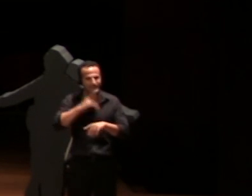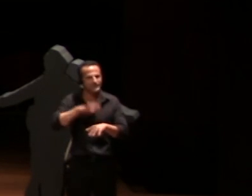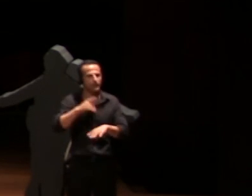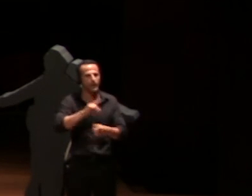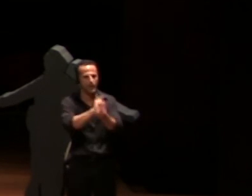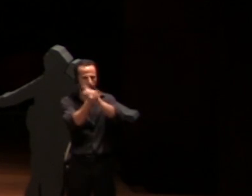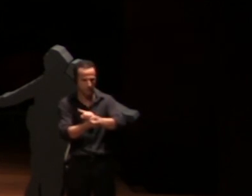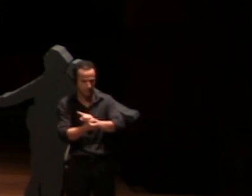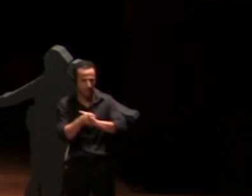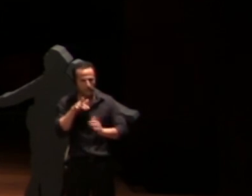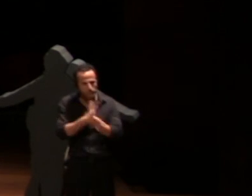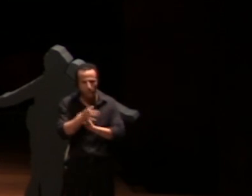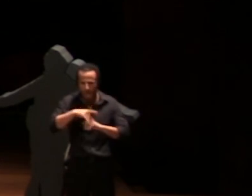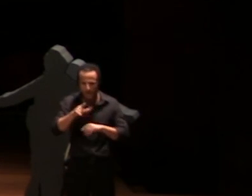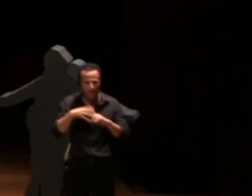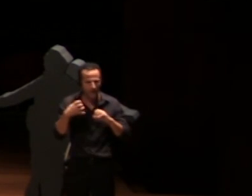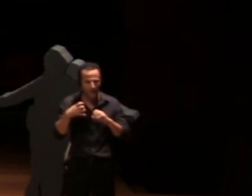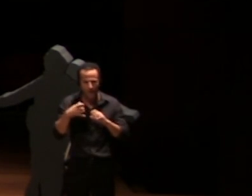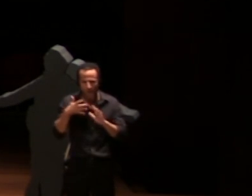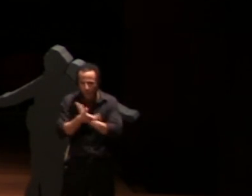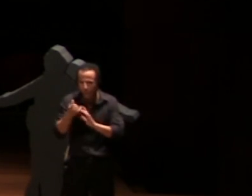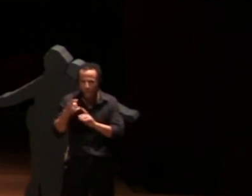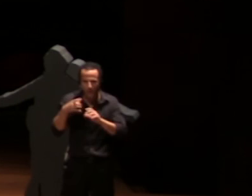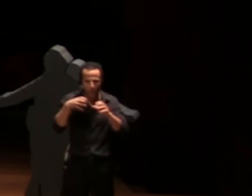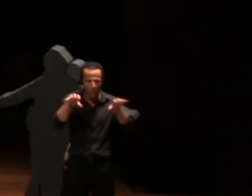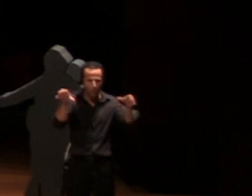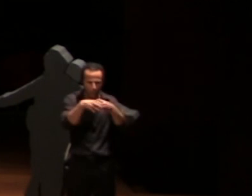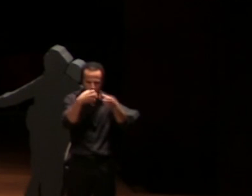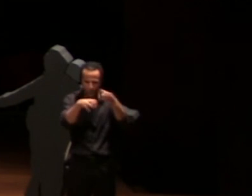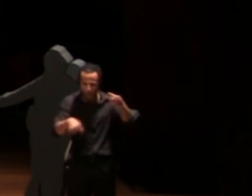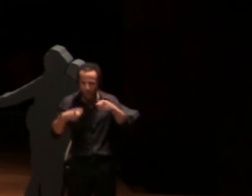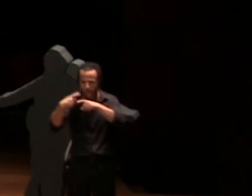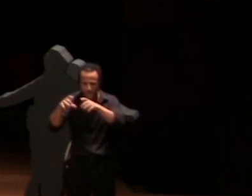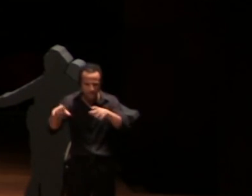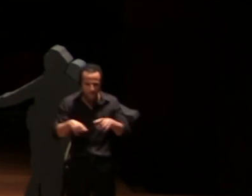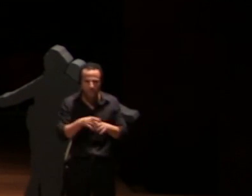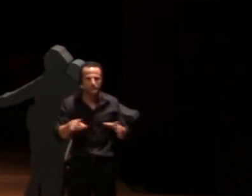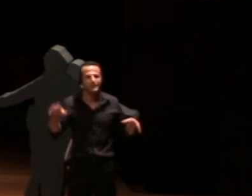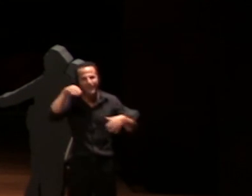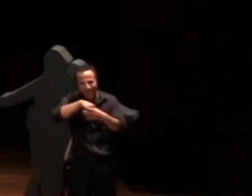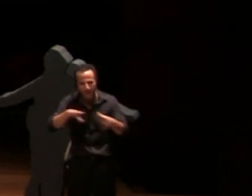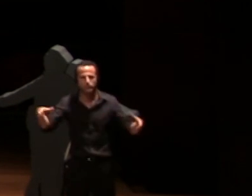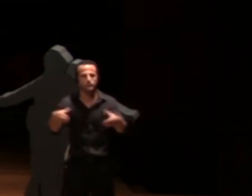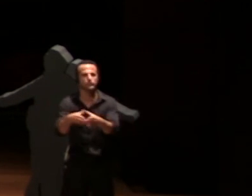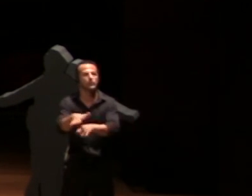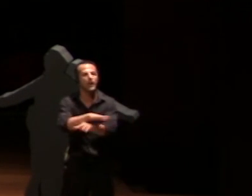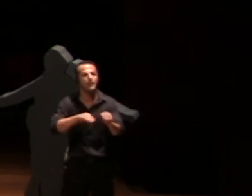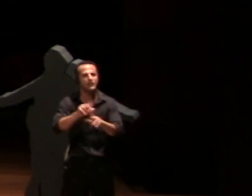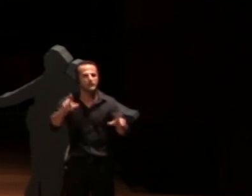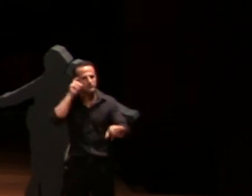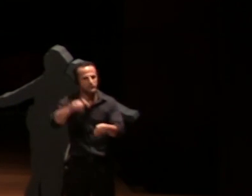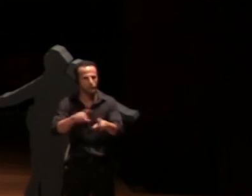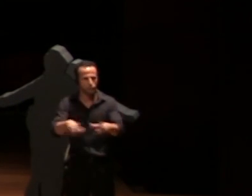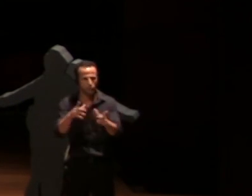y esa discriminación sobre niveles de severidad o distintos subgrupos o subtipos en un ambiente biopsicosocial.